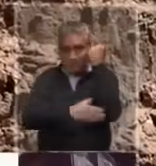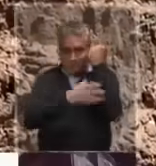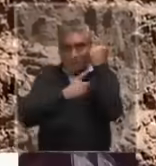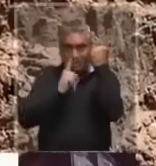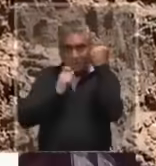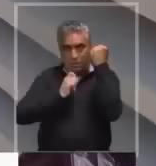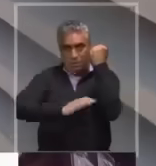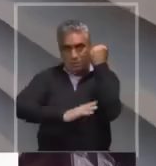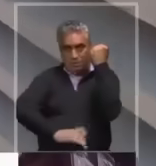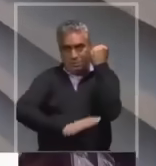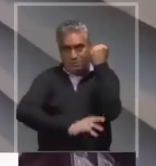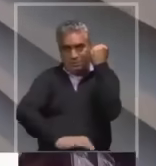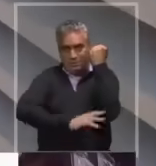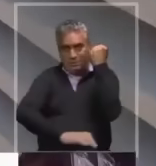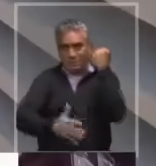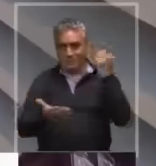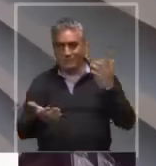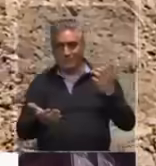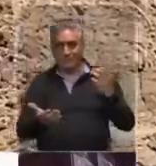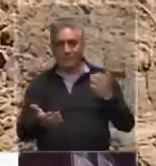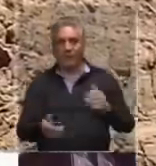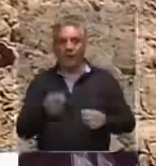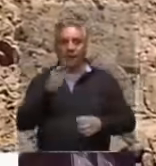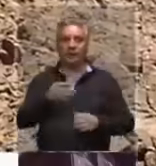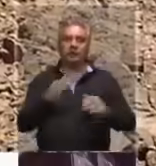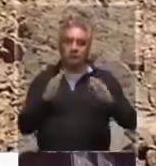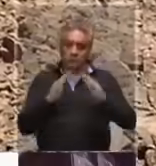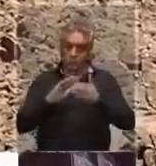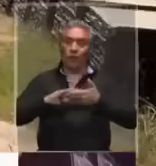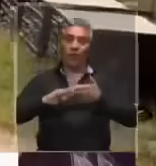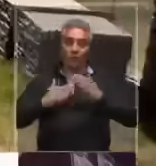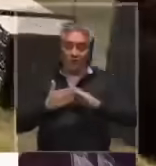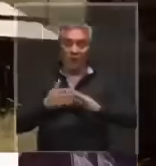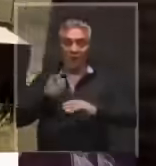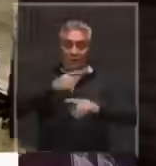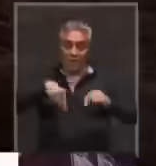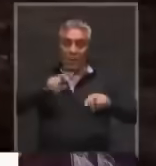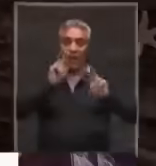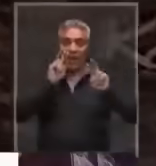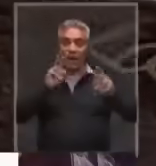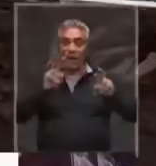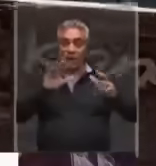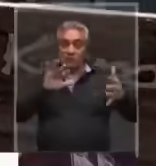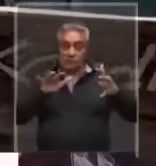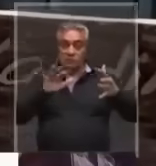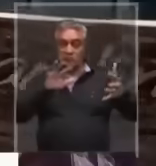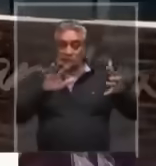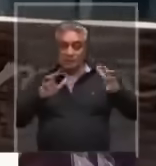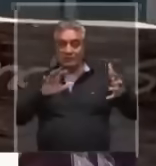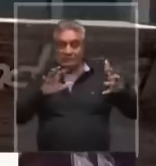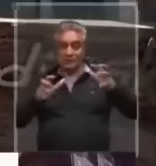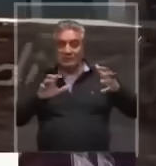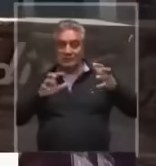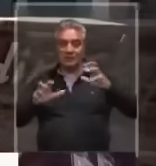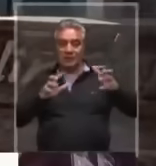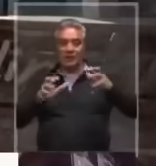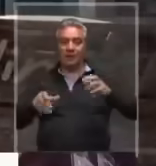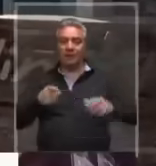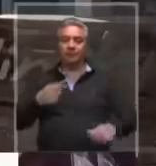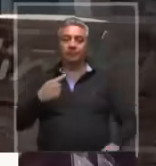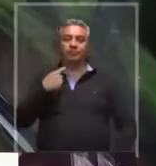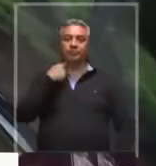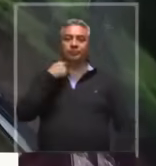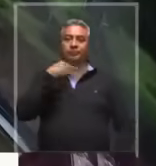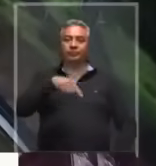El presente de tres comunidades que han visto cómo sus hogares parecieran destruirse lentamente debajo del campo dunar que se dio.